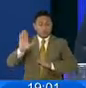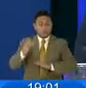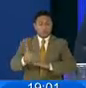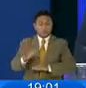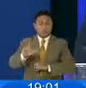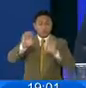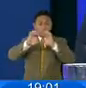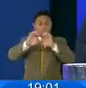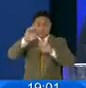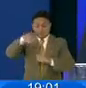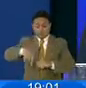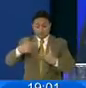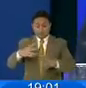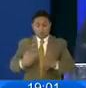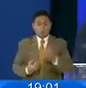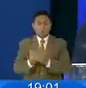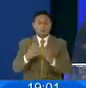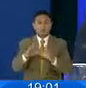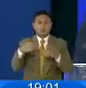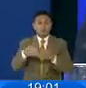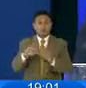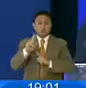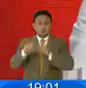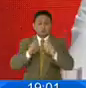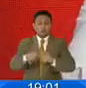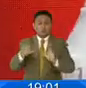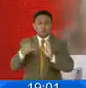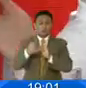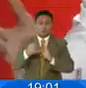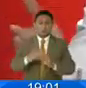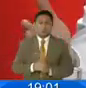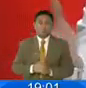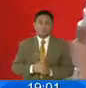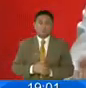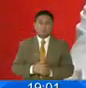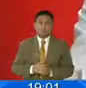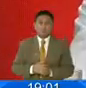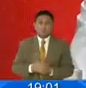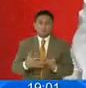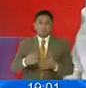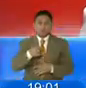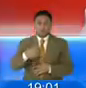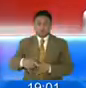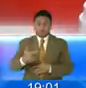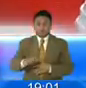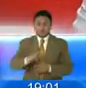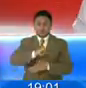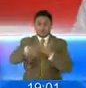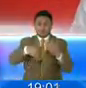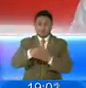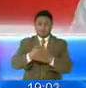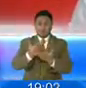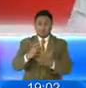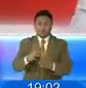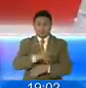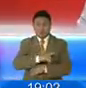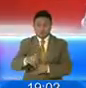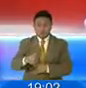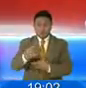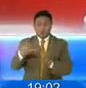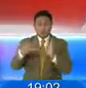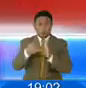con los empresarios de hacer el Consejo Consultivo Tributario. Tampoco se puede hablar de eliminación de todas las salvaguardas. Hay que